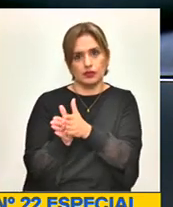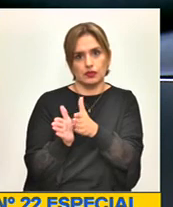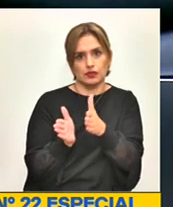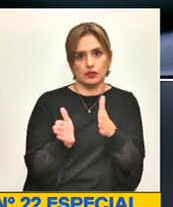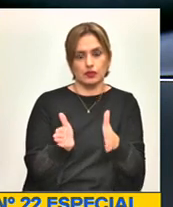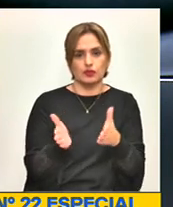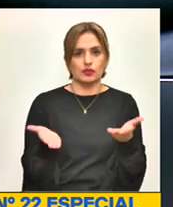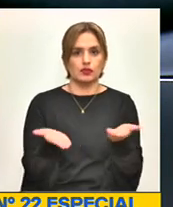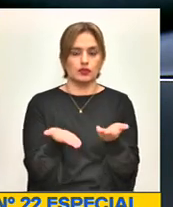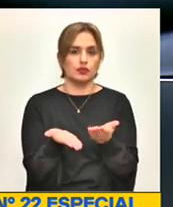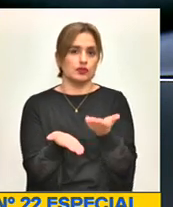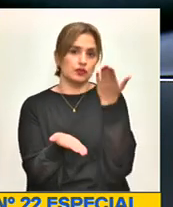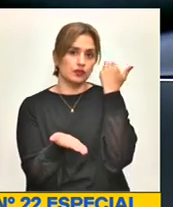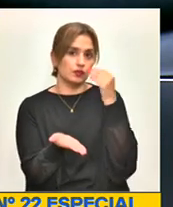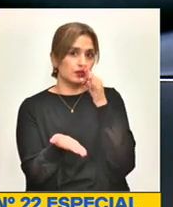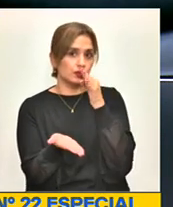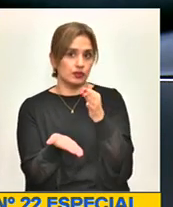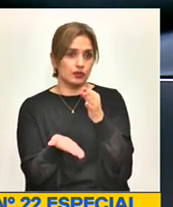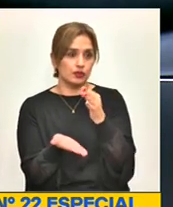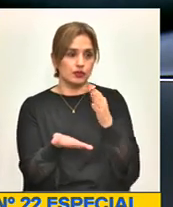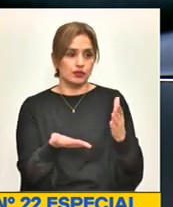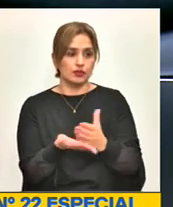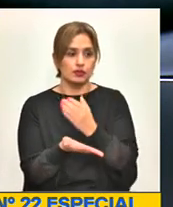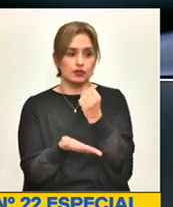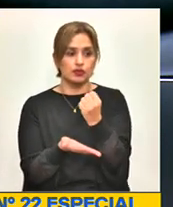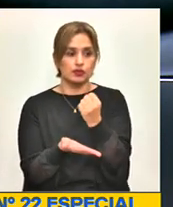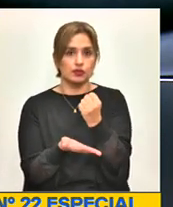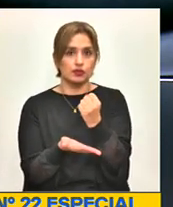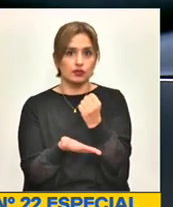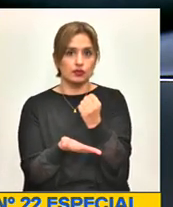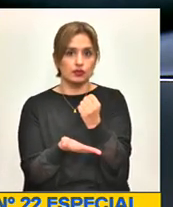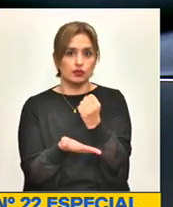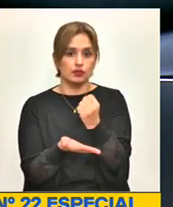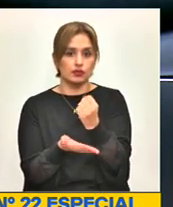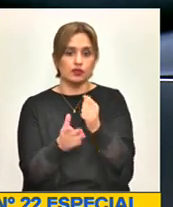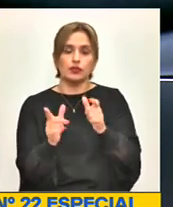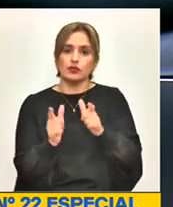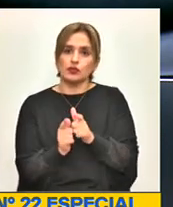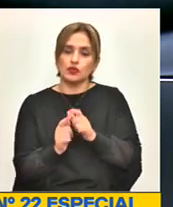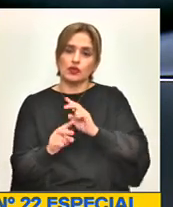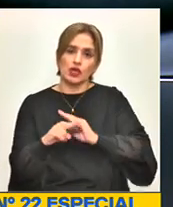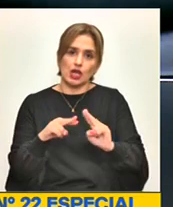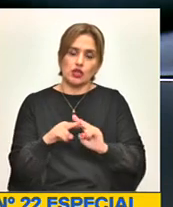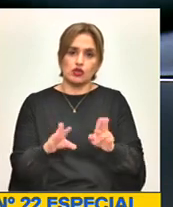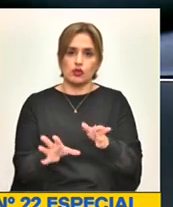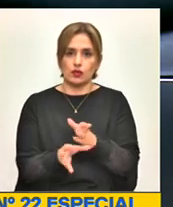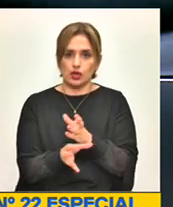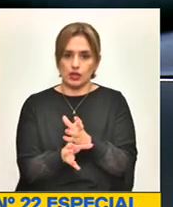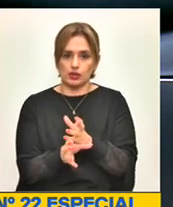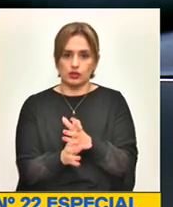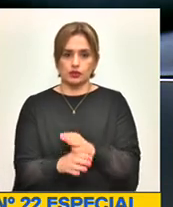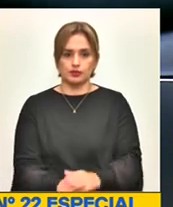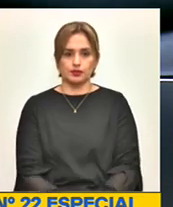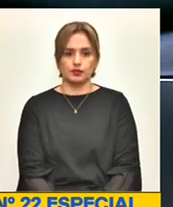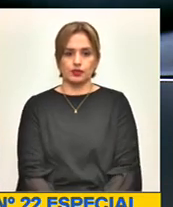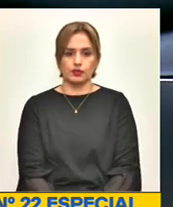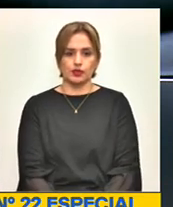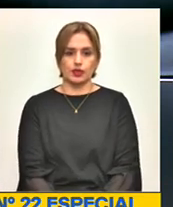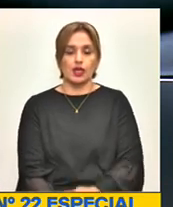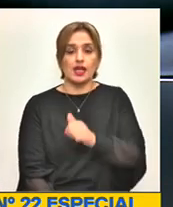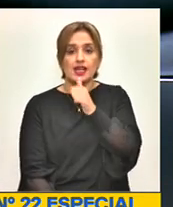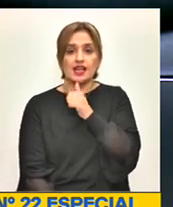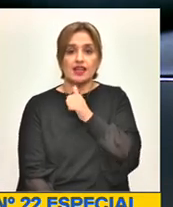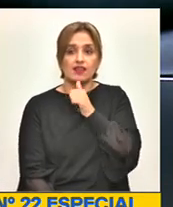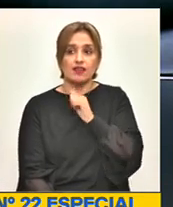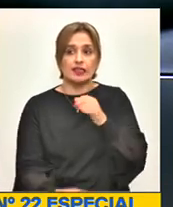como se ha dicho anteriormente se ha logrado morigerar algunos tipos de acciones violentas el clima de inseguridad y